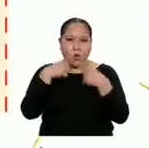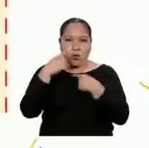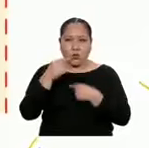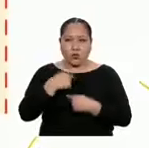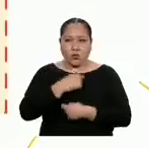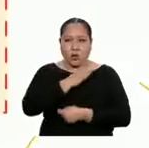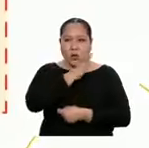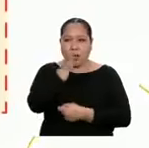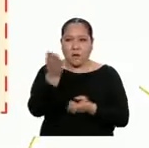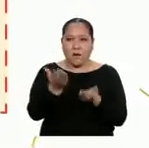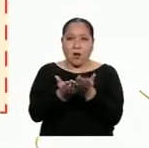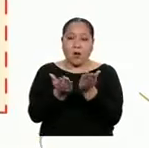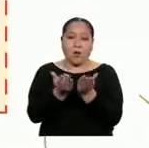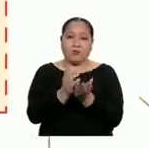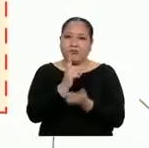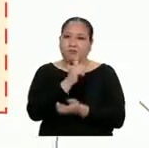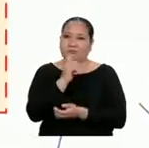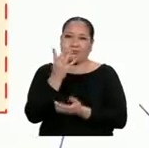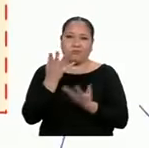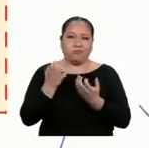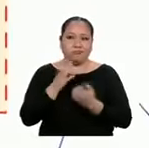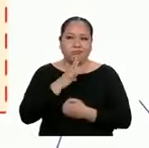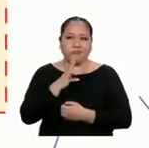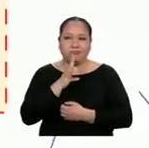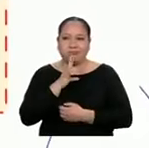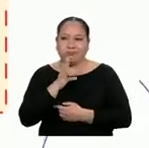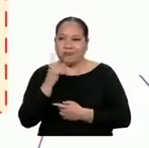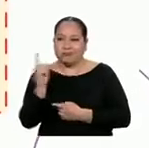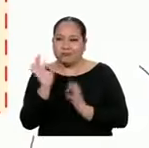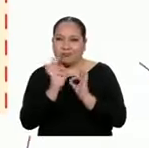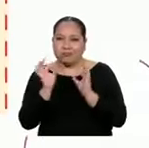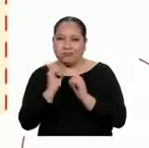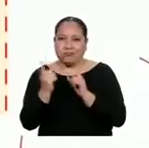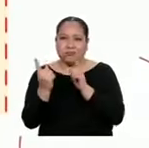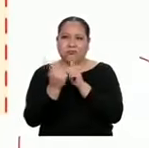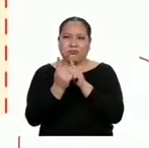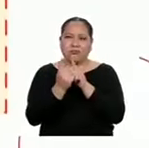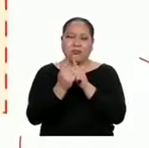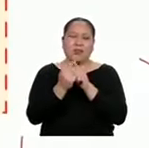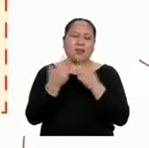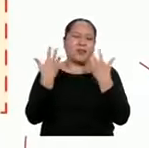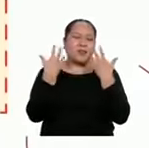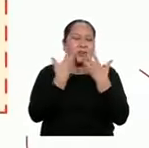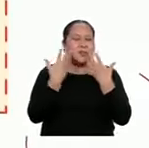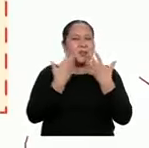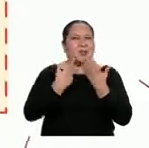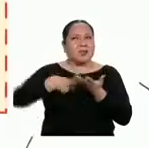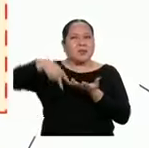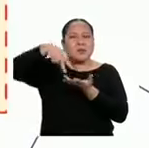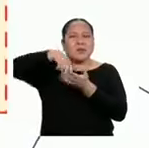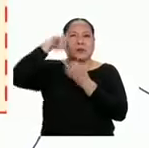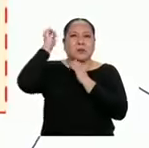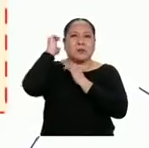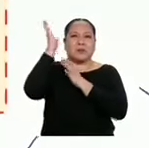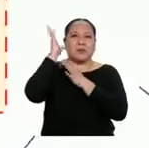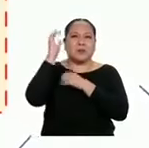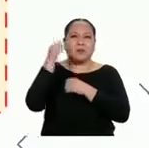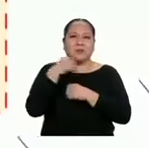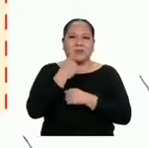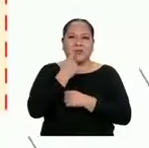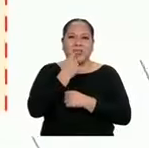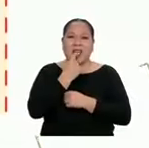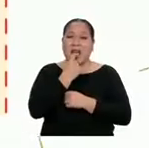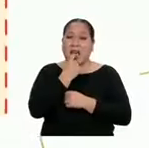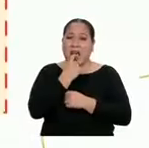cuando asistía al colegio no quería hablar con nadie y me daba terror que me tocara exponer frente a clase. Porque tengo frenillo